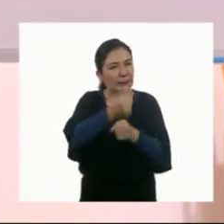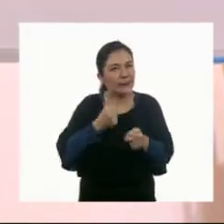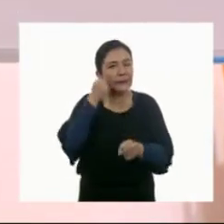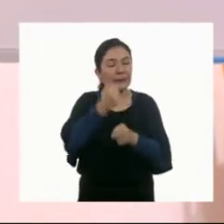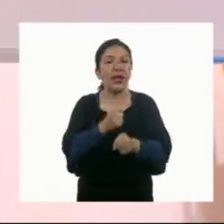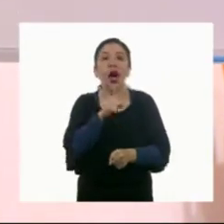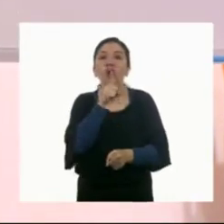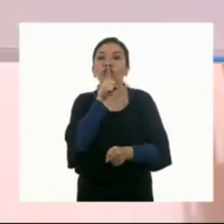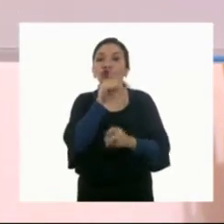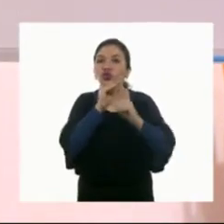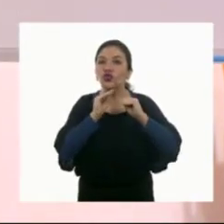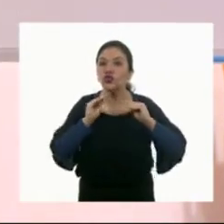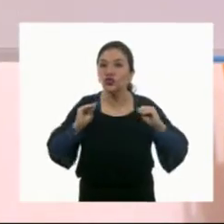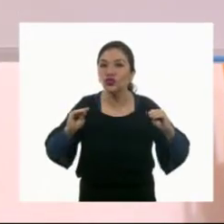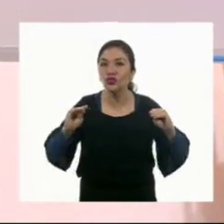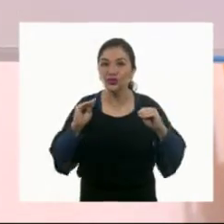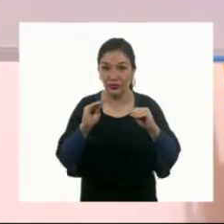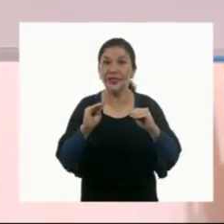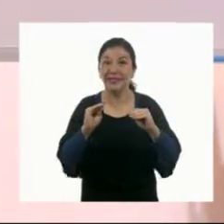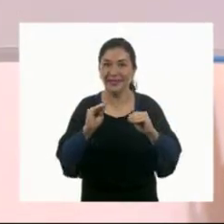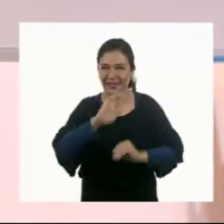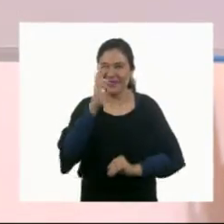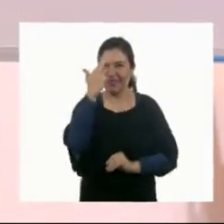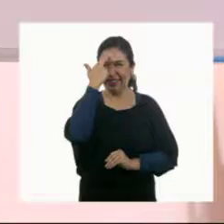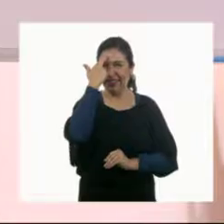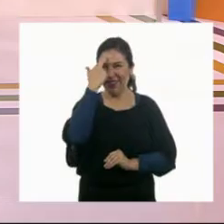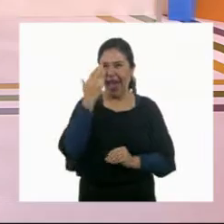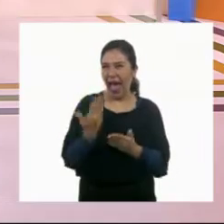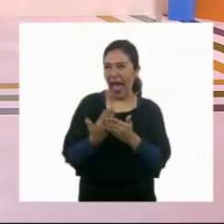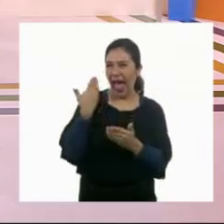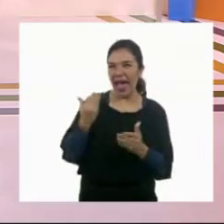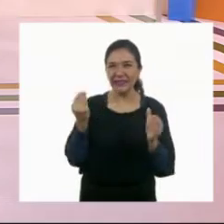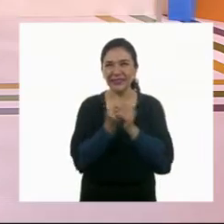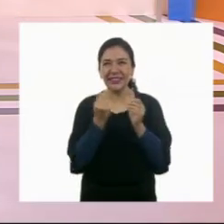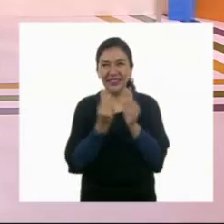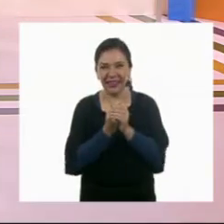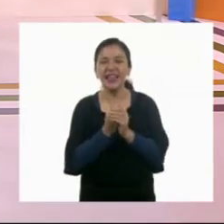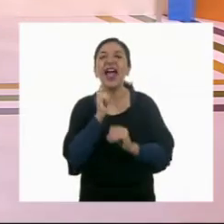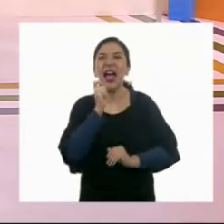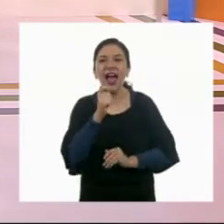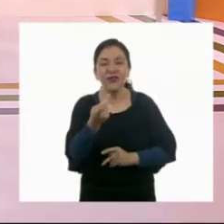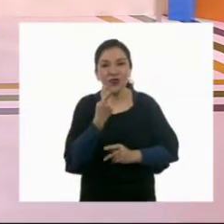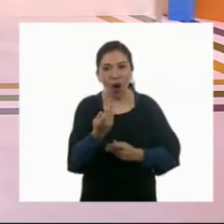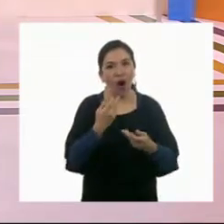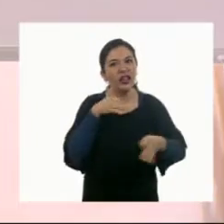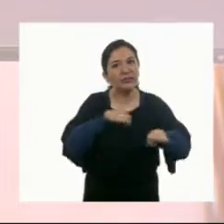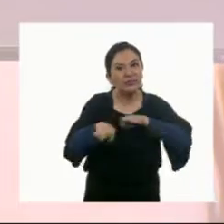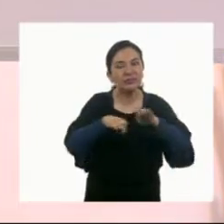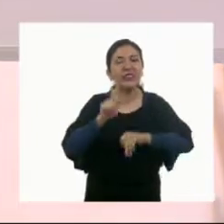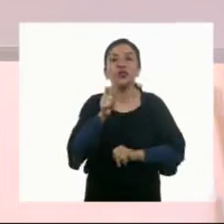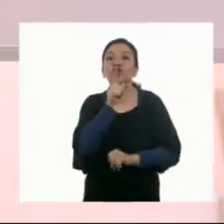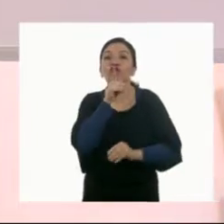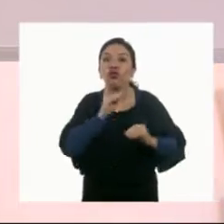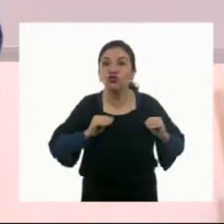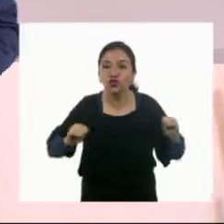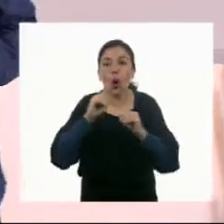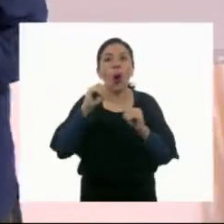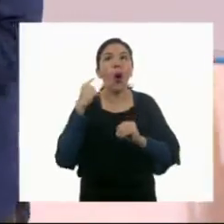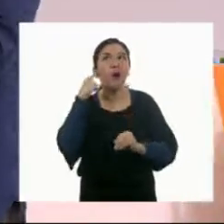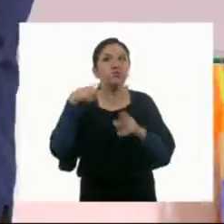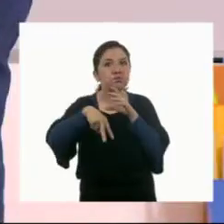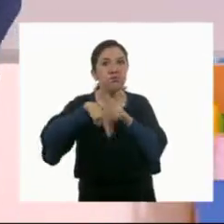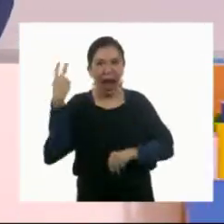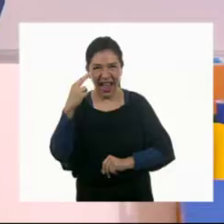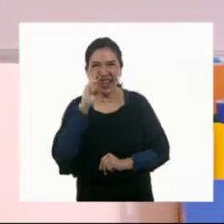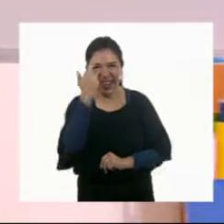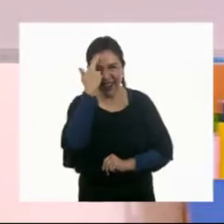el silencio. ¿Te acuerdas que la clase pasada estuvimos trabajando con el silencio o la ausencia de